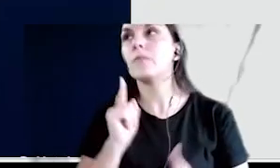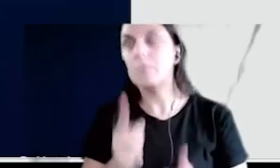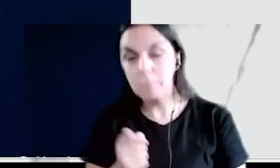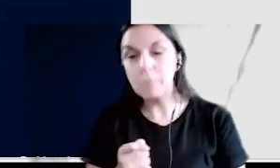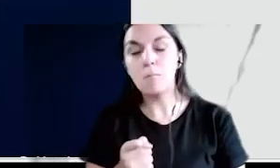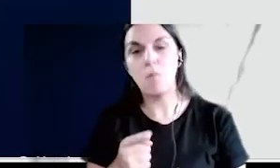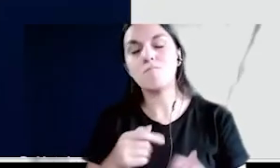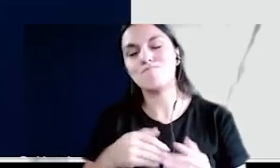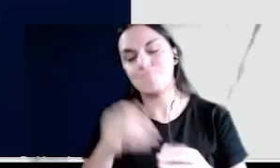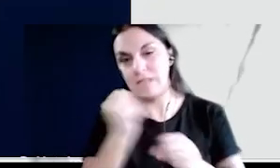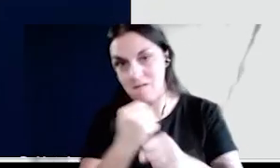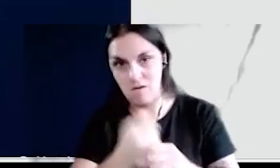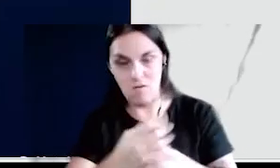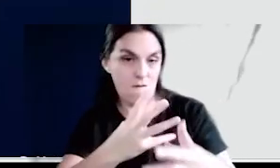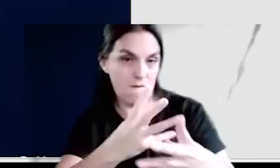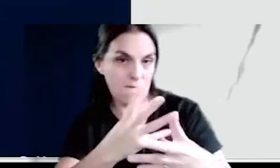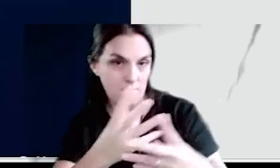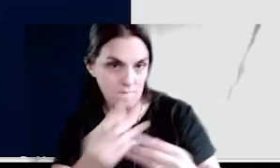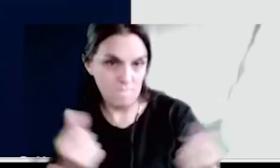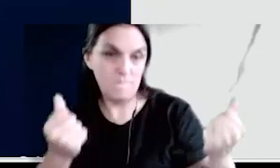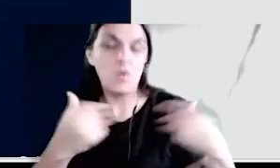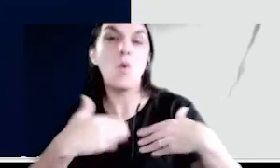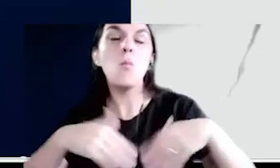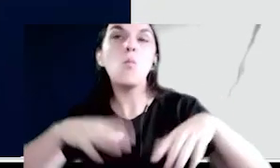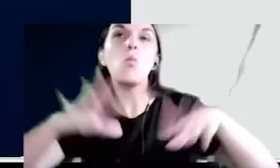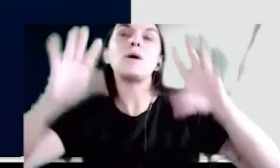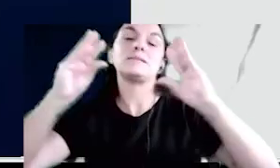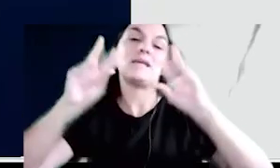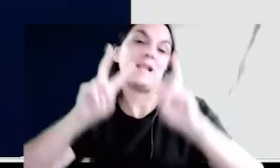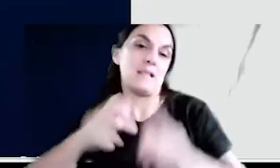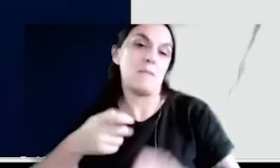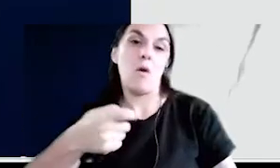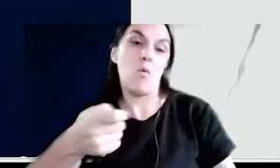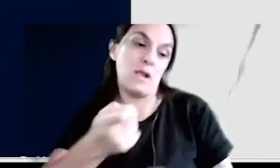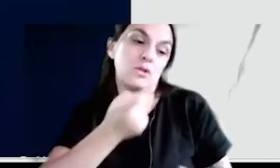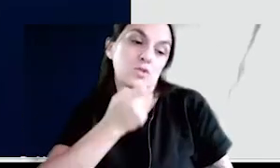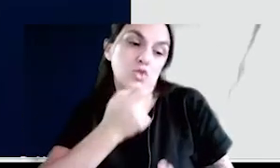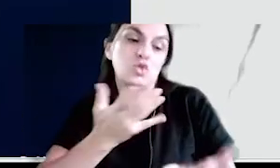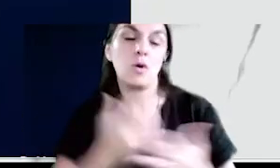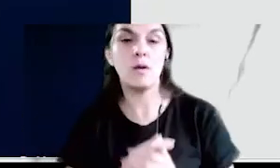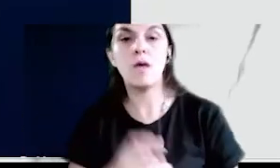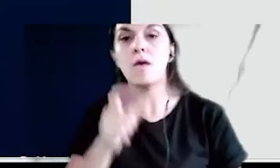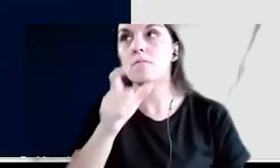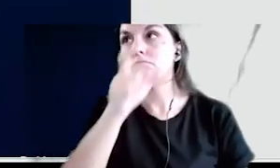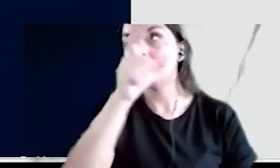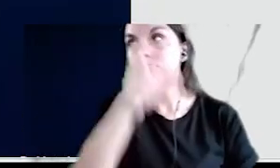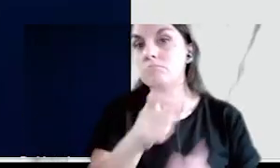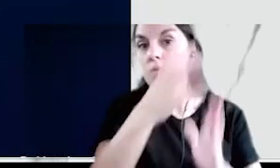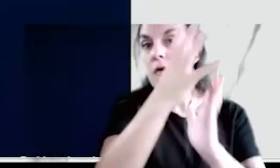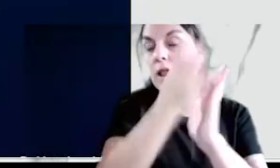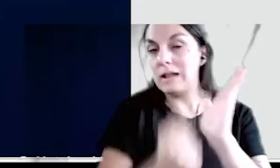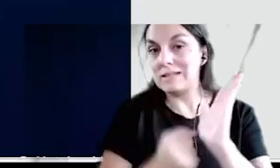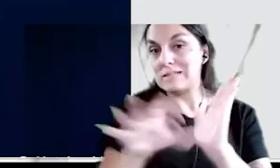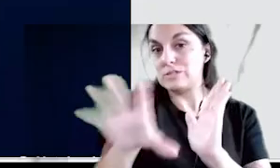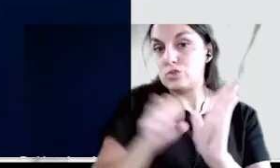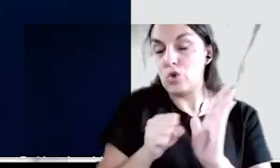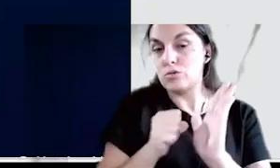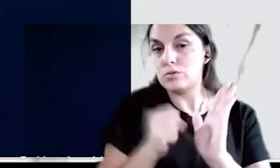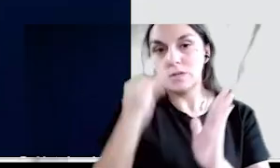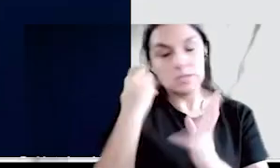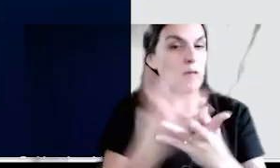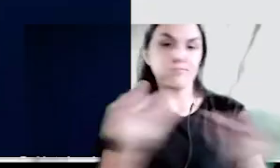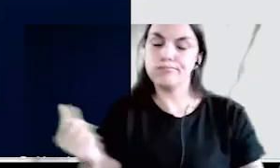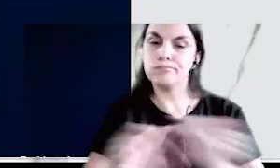relación laboral, como puede ser por motivo de una jubilación, el que era su agente de retención deja de ser agente de